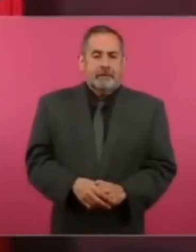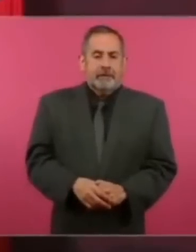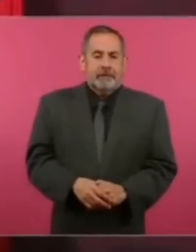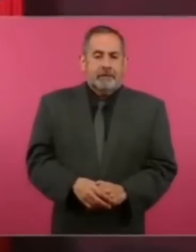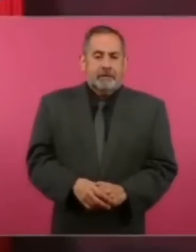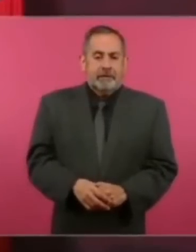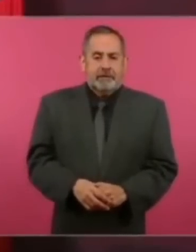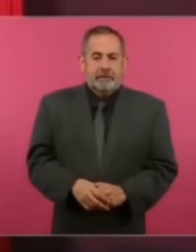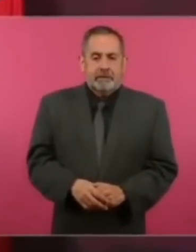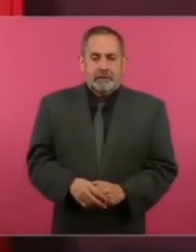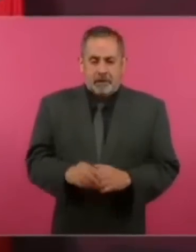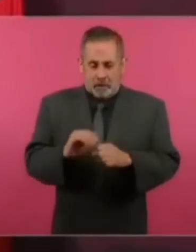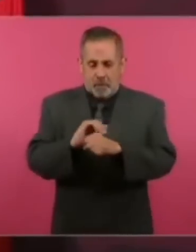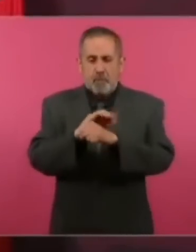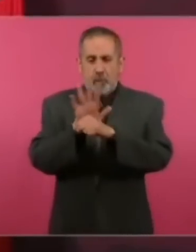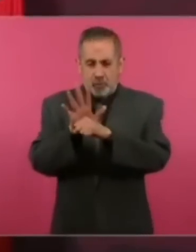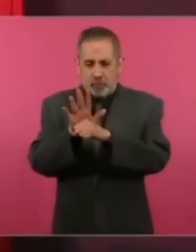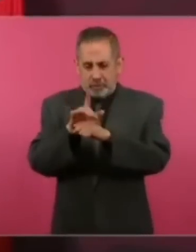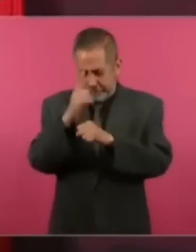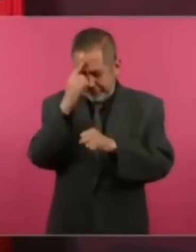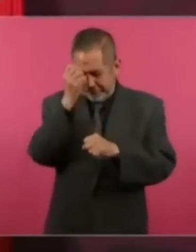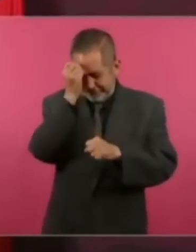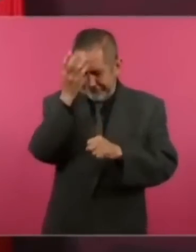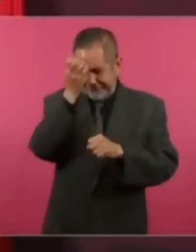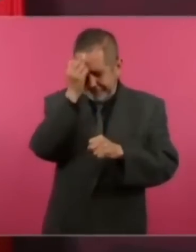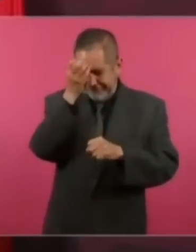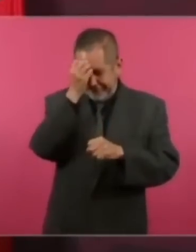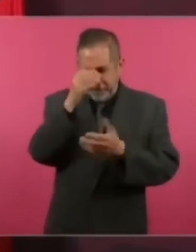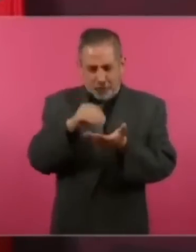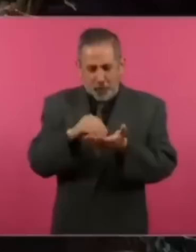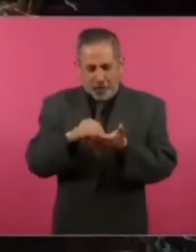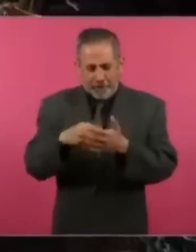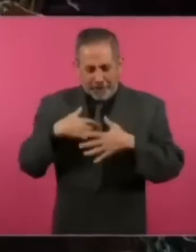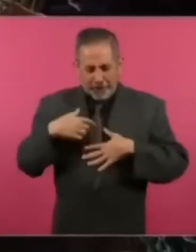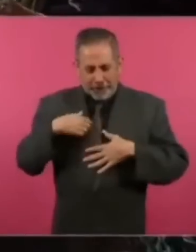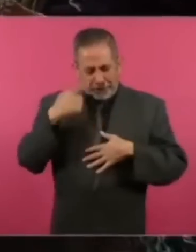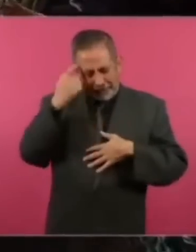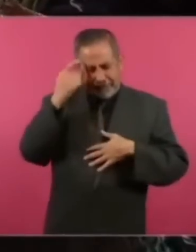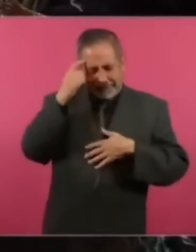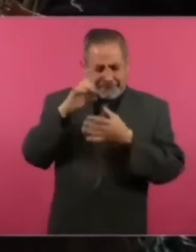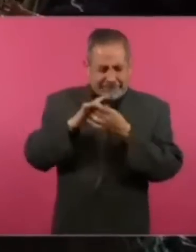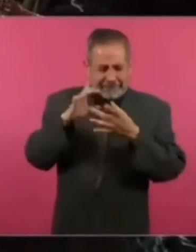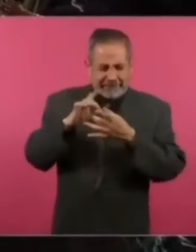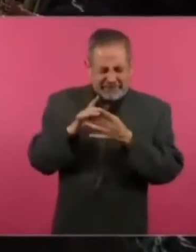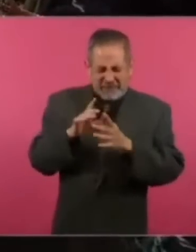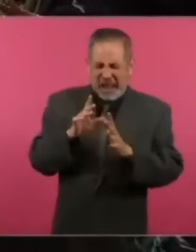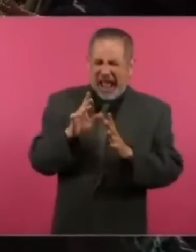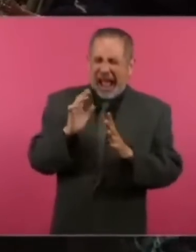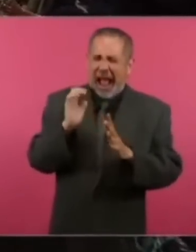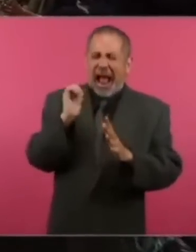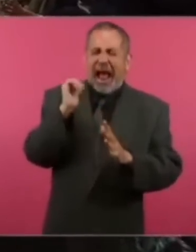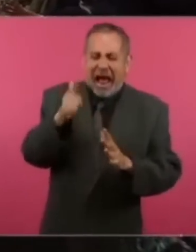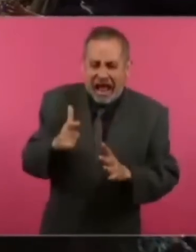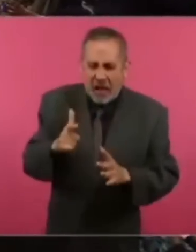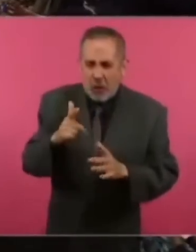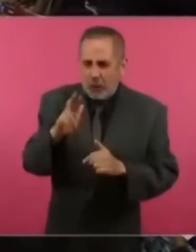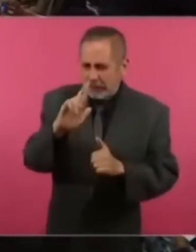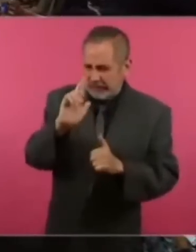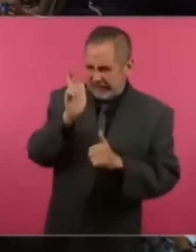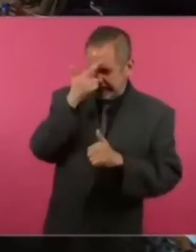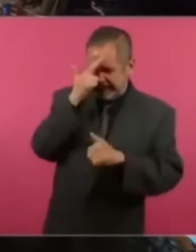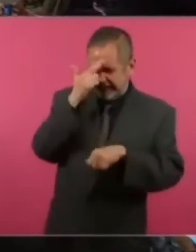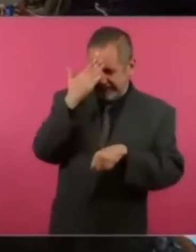el post-COVID me afectó un poco, bueno, todavía recuerdo.